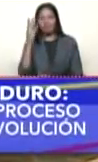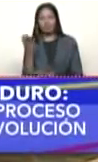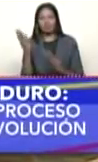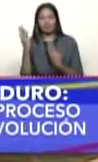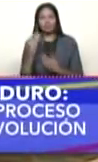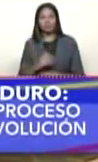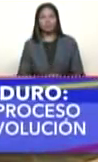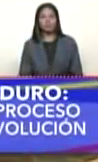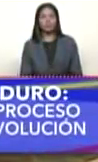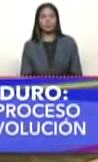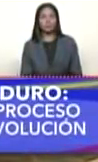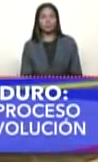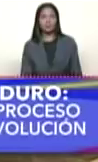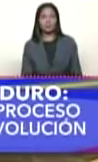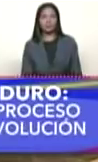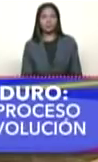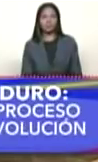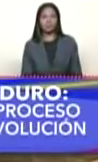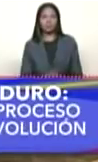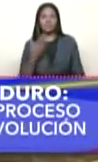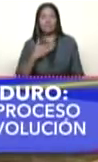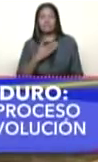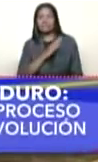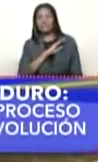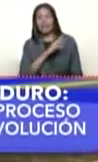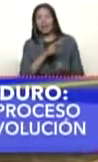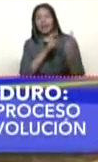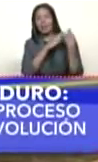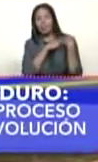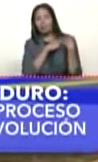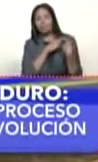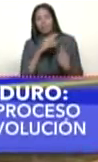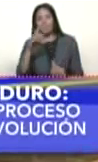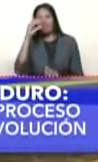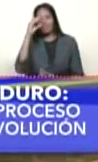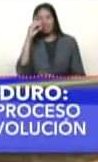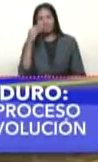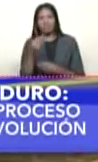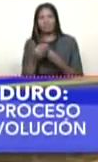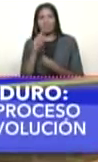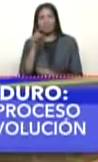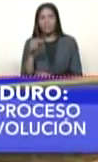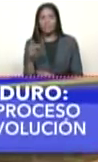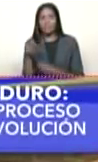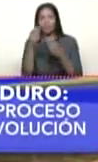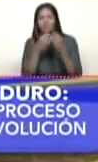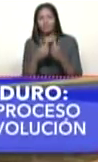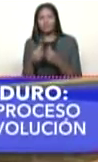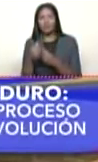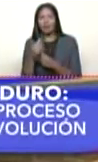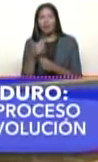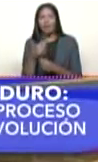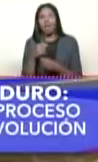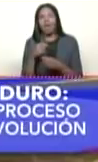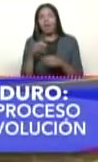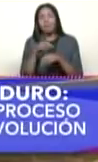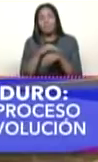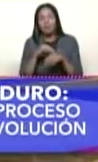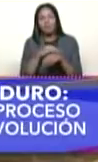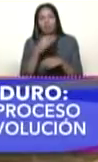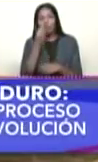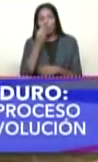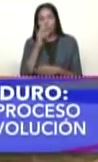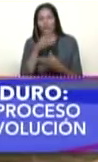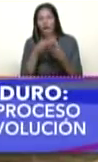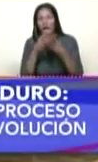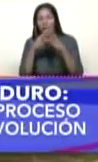como jefa de este plan, la encargo a ella, al vicepresidente de Economía, a Dante Riva, al ministro de Alimentación, a